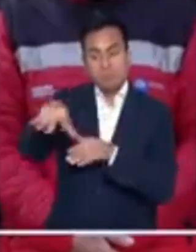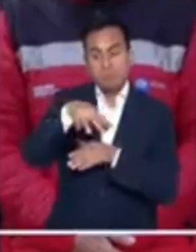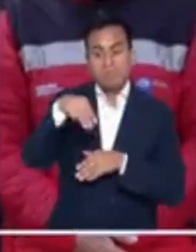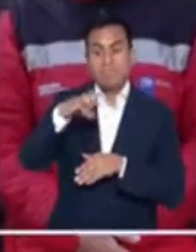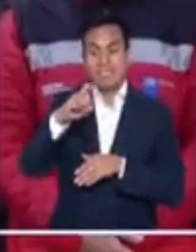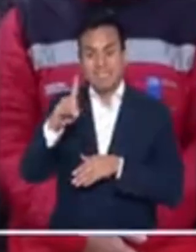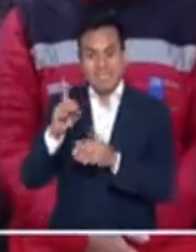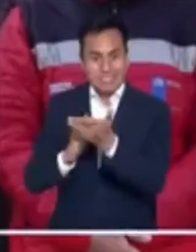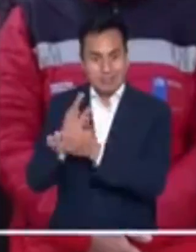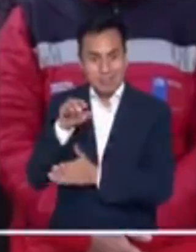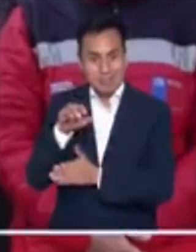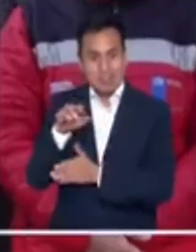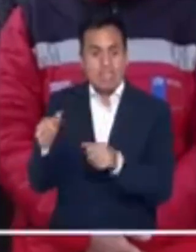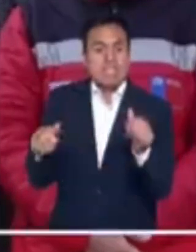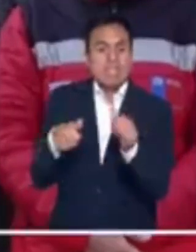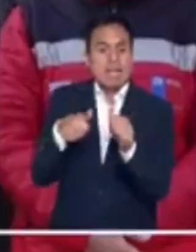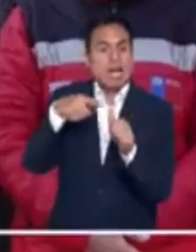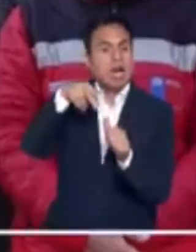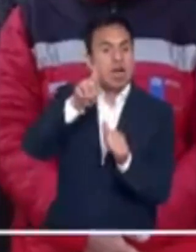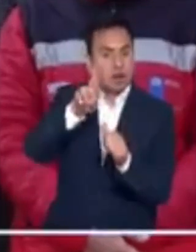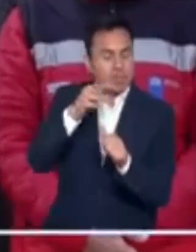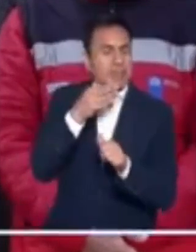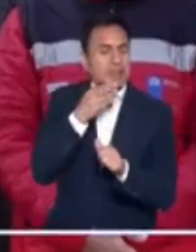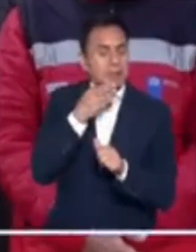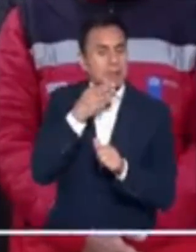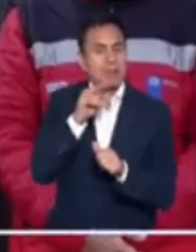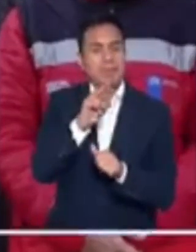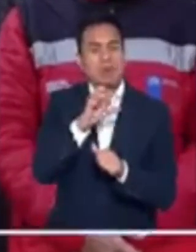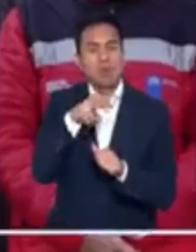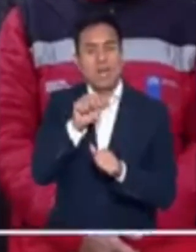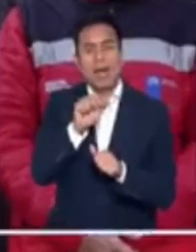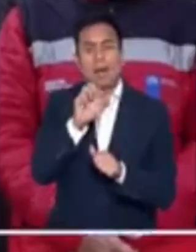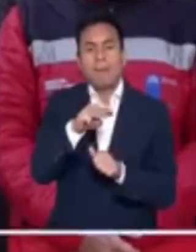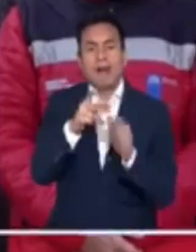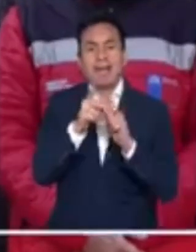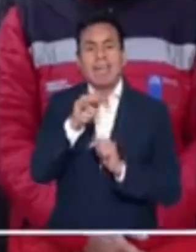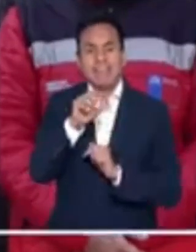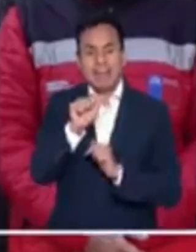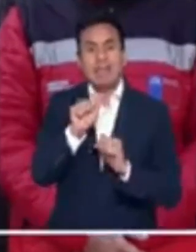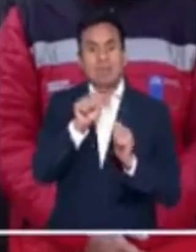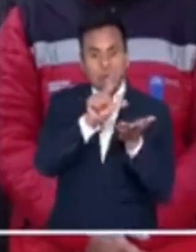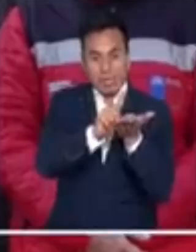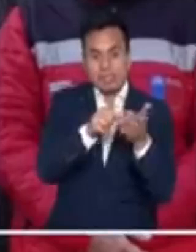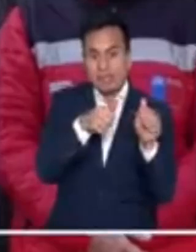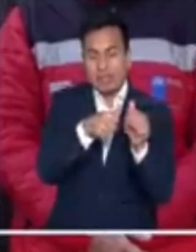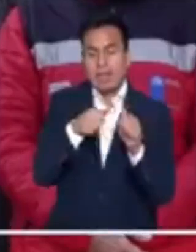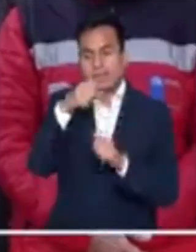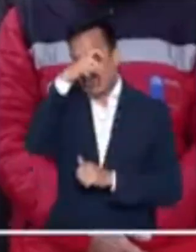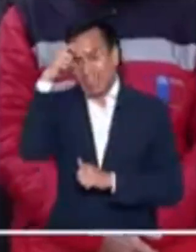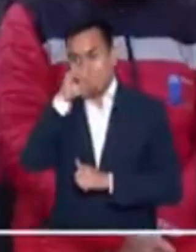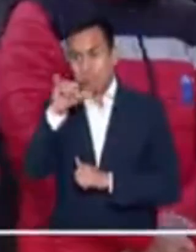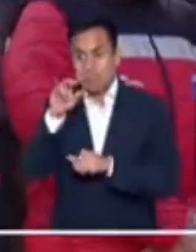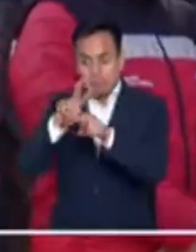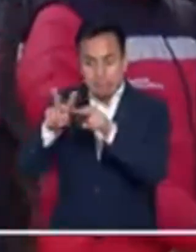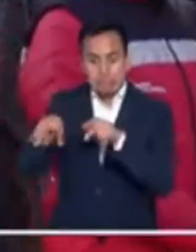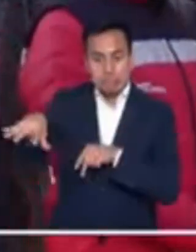Merced inicialmente y en la parte más cercana, más norte de Vicuña Maquena, para durante el verano estar interviniendo la